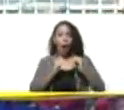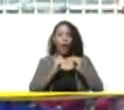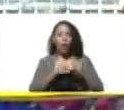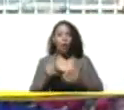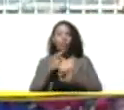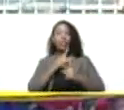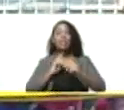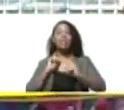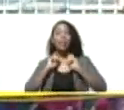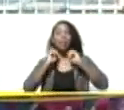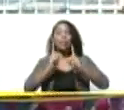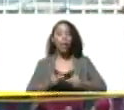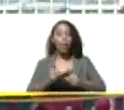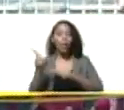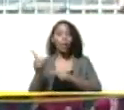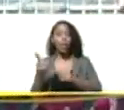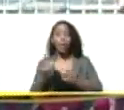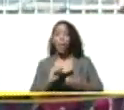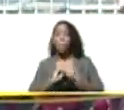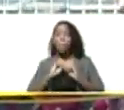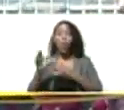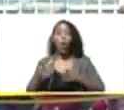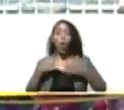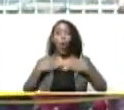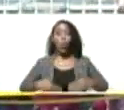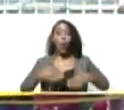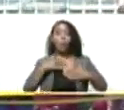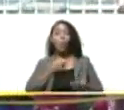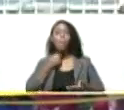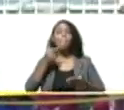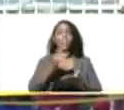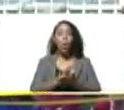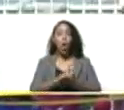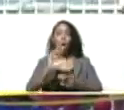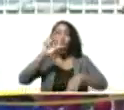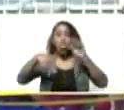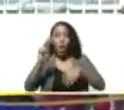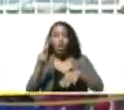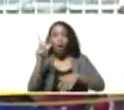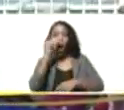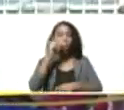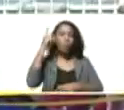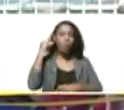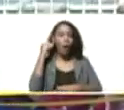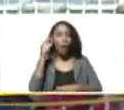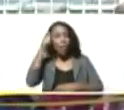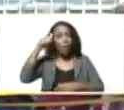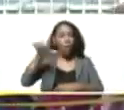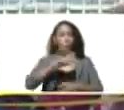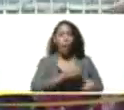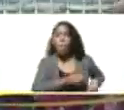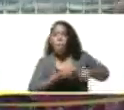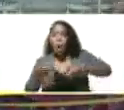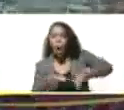donde echaban los cadáveres por decenas de hombres y mujeres del pueblo,